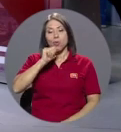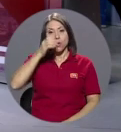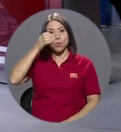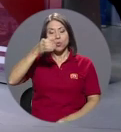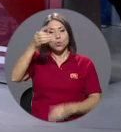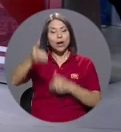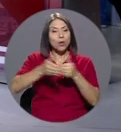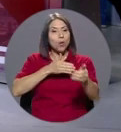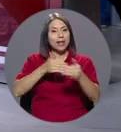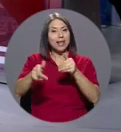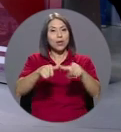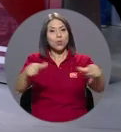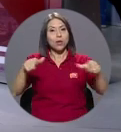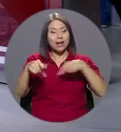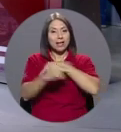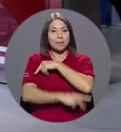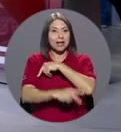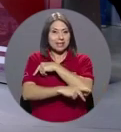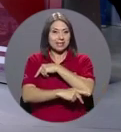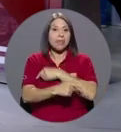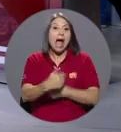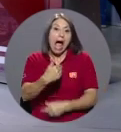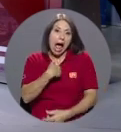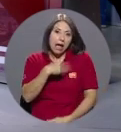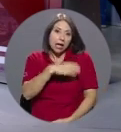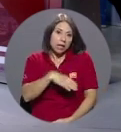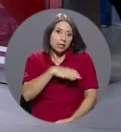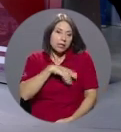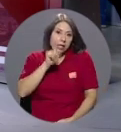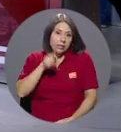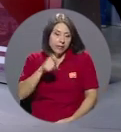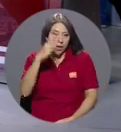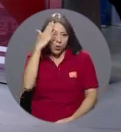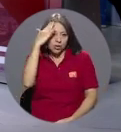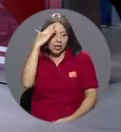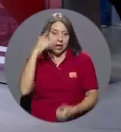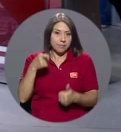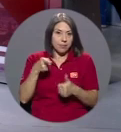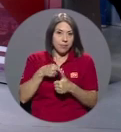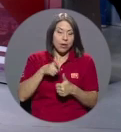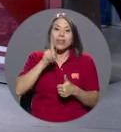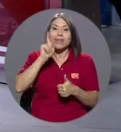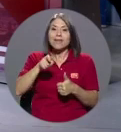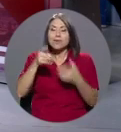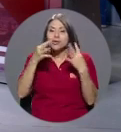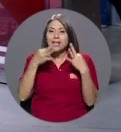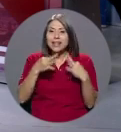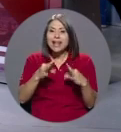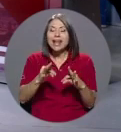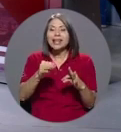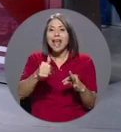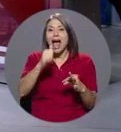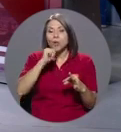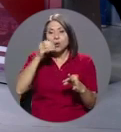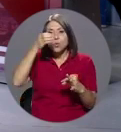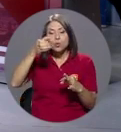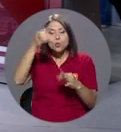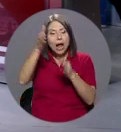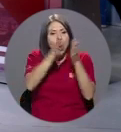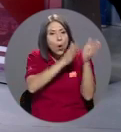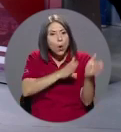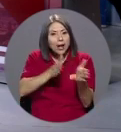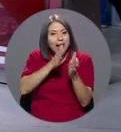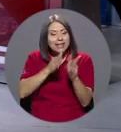desarrollar acuacultura en cualquier parte del país. Hay detalles, obviamente, a considerar. Uno, tenemos que tratar de desarrollar una